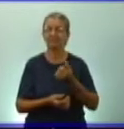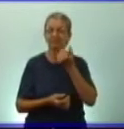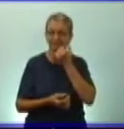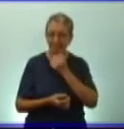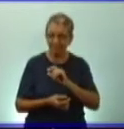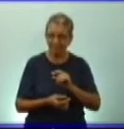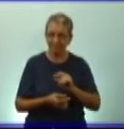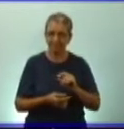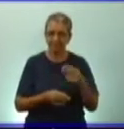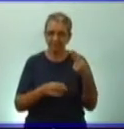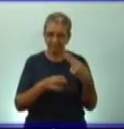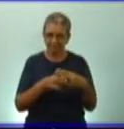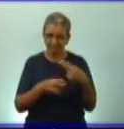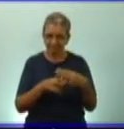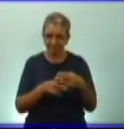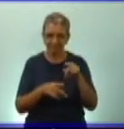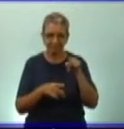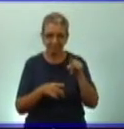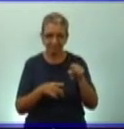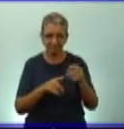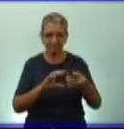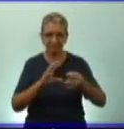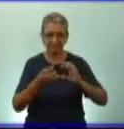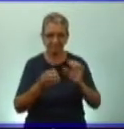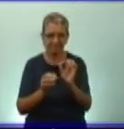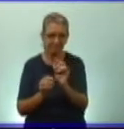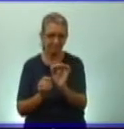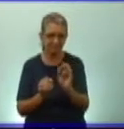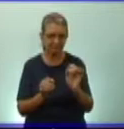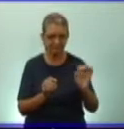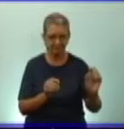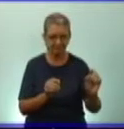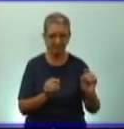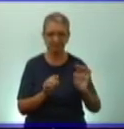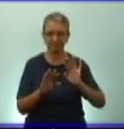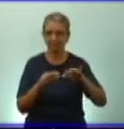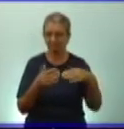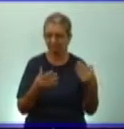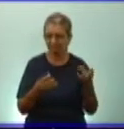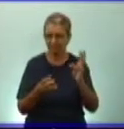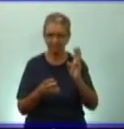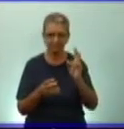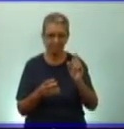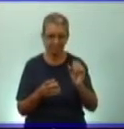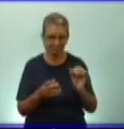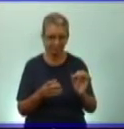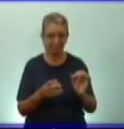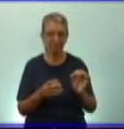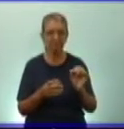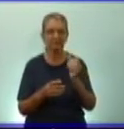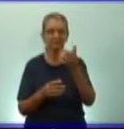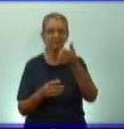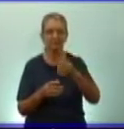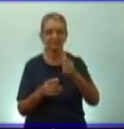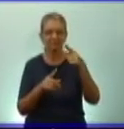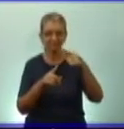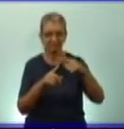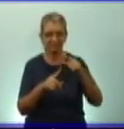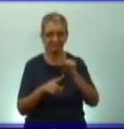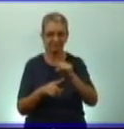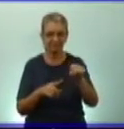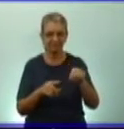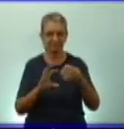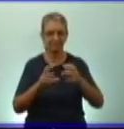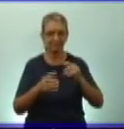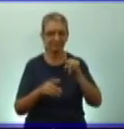y formular estas sustancias se tienen en cuenta la cantidad de átomos de cada elemento que forman a estas